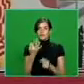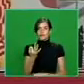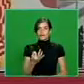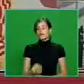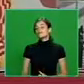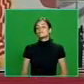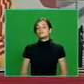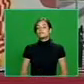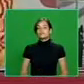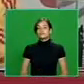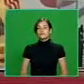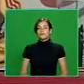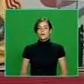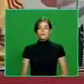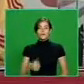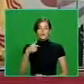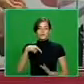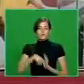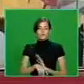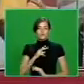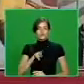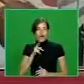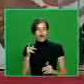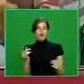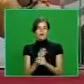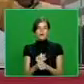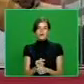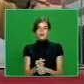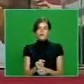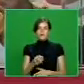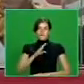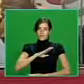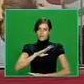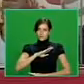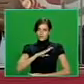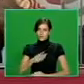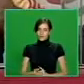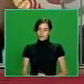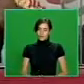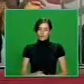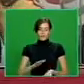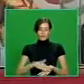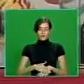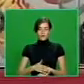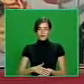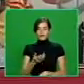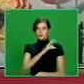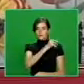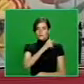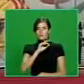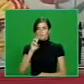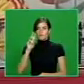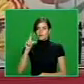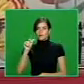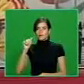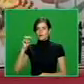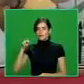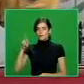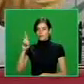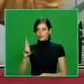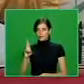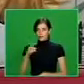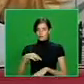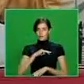cedor mucho más allá de lo que hemos descubierto nosotros físicamente porque el mayor general Wilmer Barriento